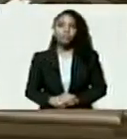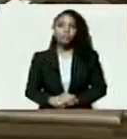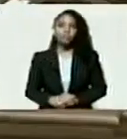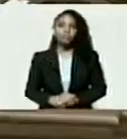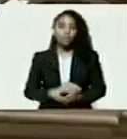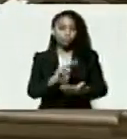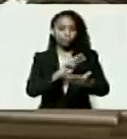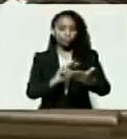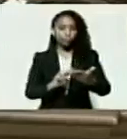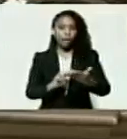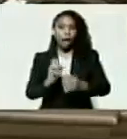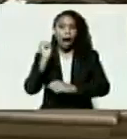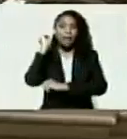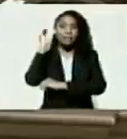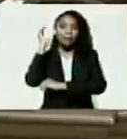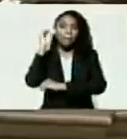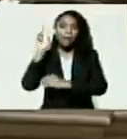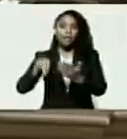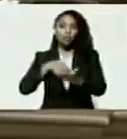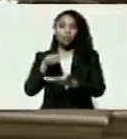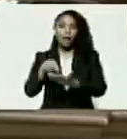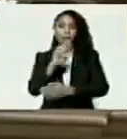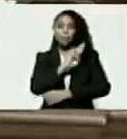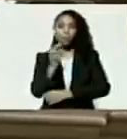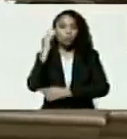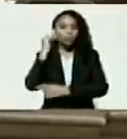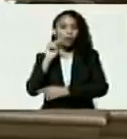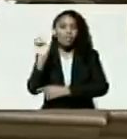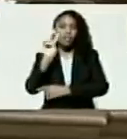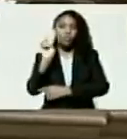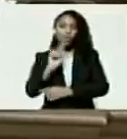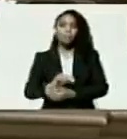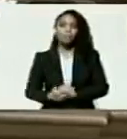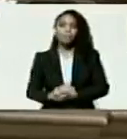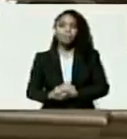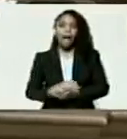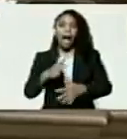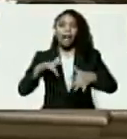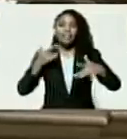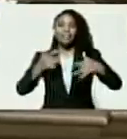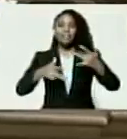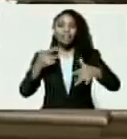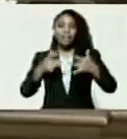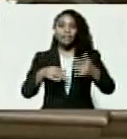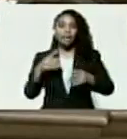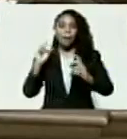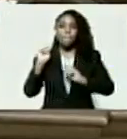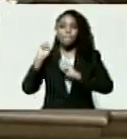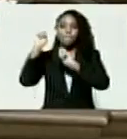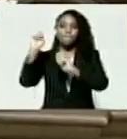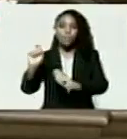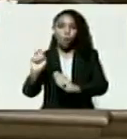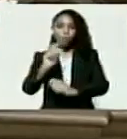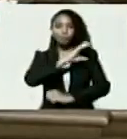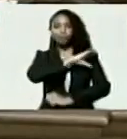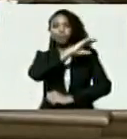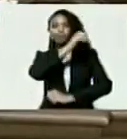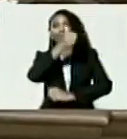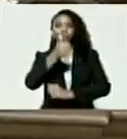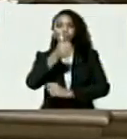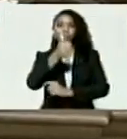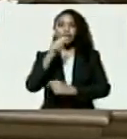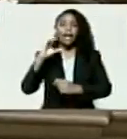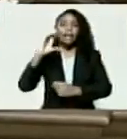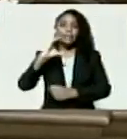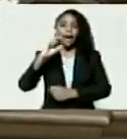Leo, Asamblea Nacional de la República Bolivariana de Venezuela, acto de designación y juramentación de las rectoras y los rectores